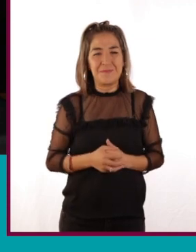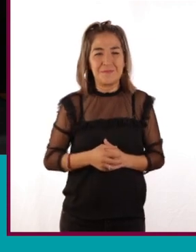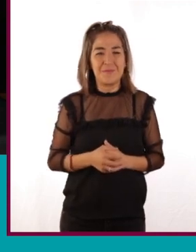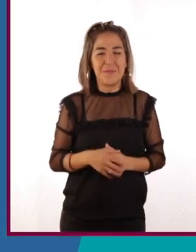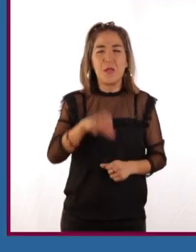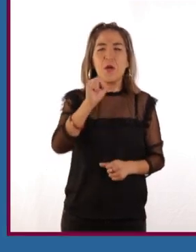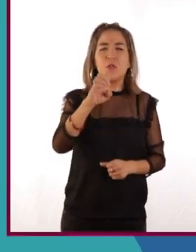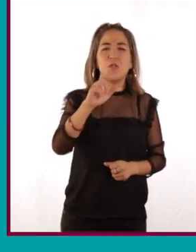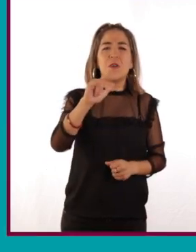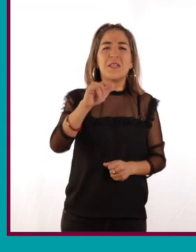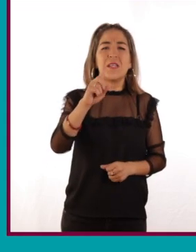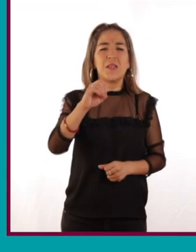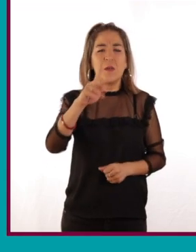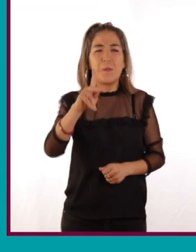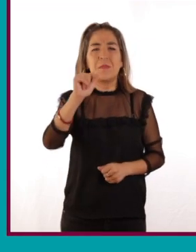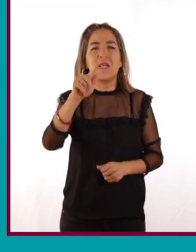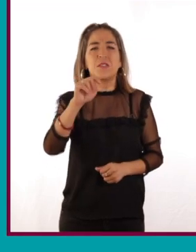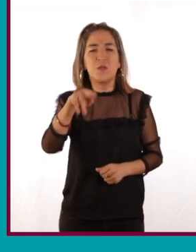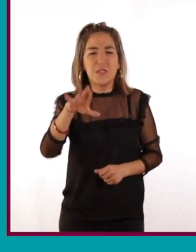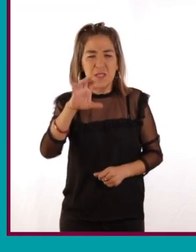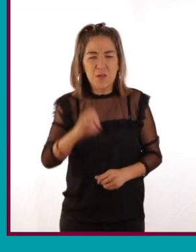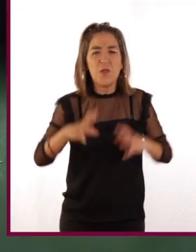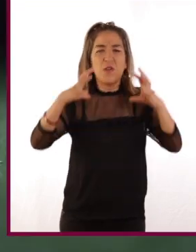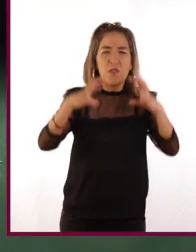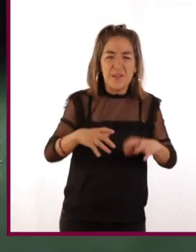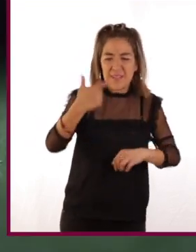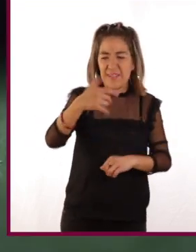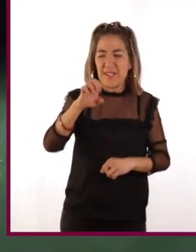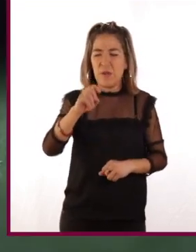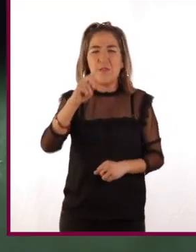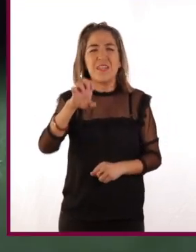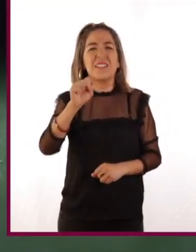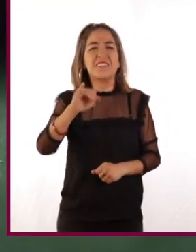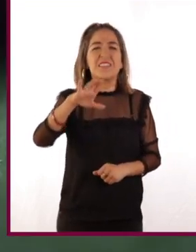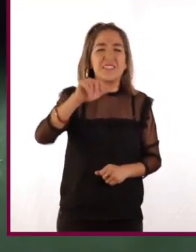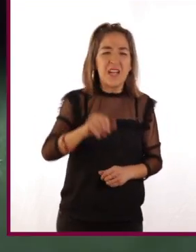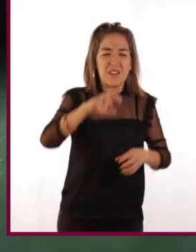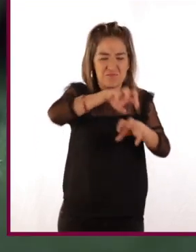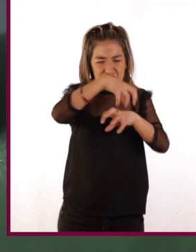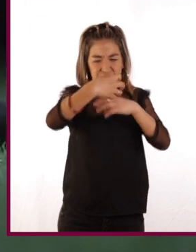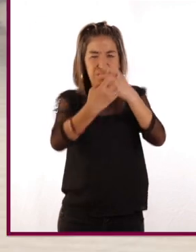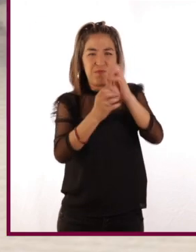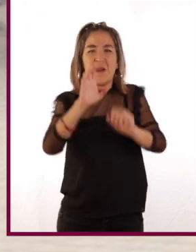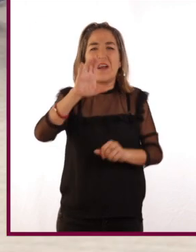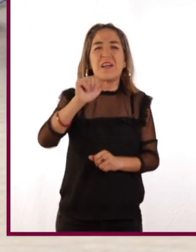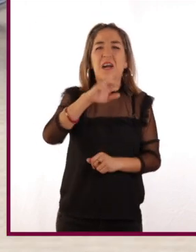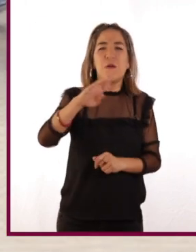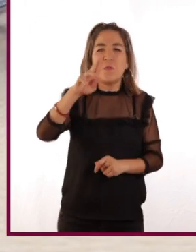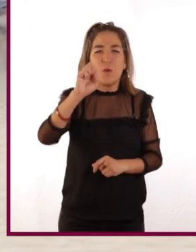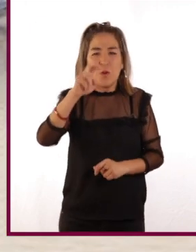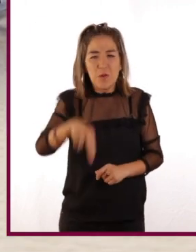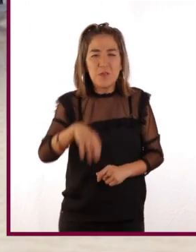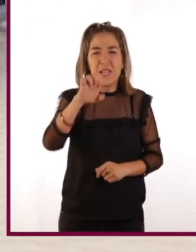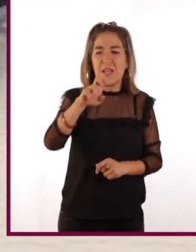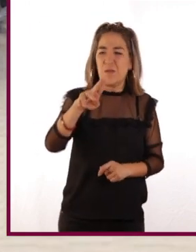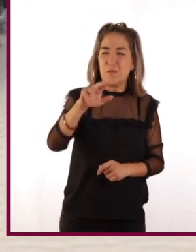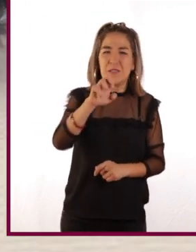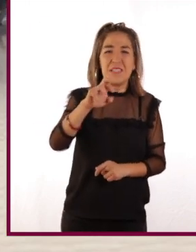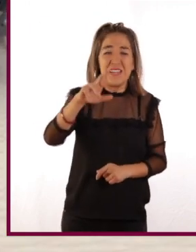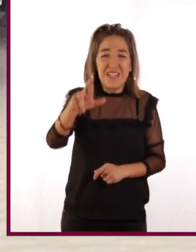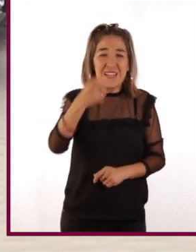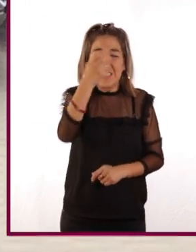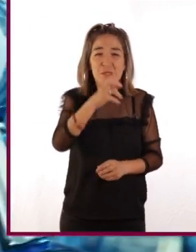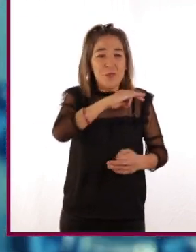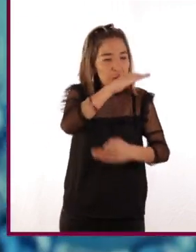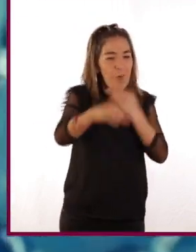Vamos. Sólidos platónicos, balones de fútbol, geodésicas, estructuras moleculares del carbón, Euler y